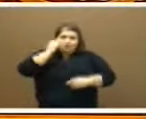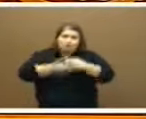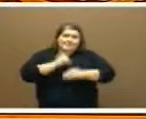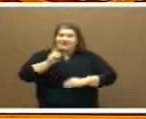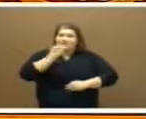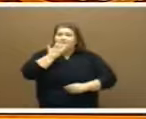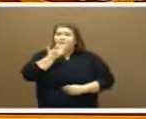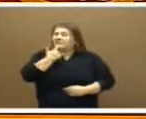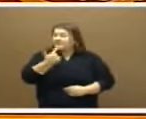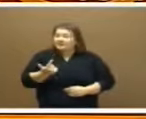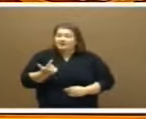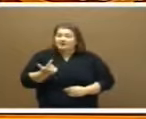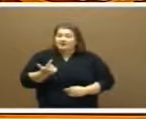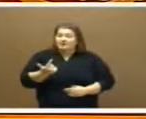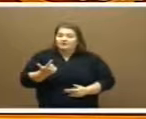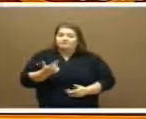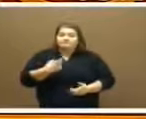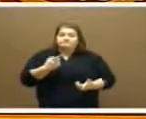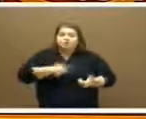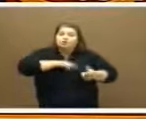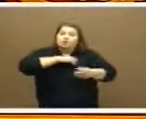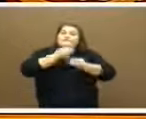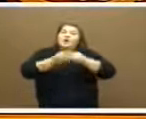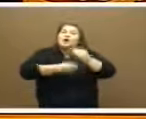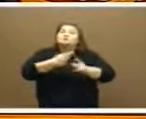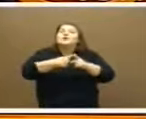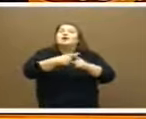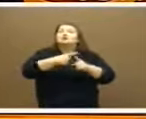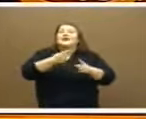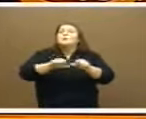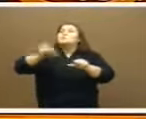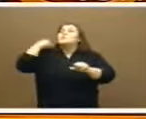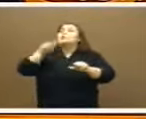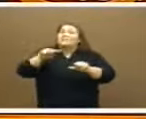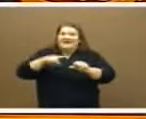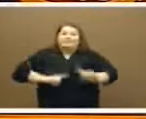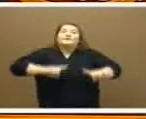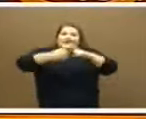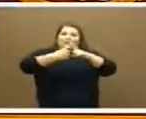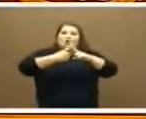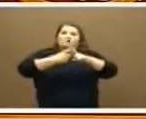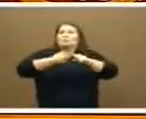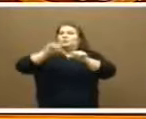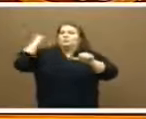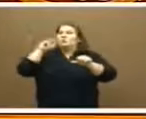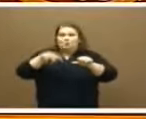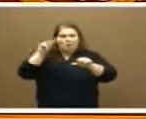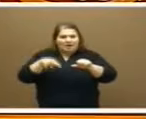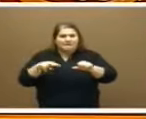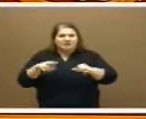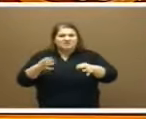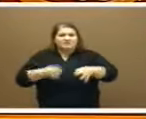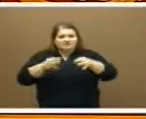lo que voy a hacer aquí es decir que se ha hecho algo ahora que no se había hecho nunca. Es verdad que lo extraordinario no se había tocado nunca, pero hombre, que aquí se ha fastidiado al personal todo lo que